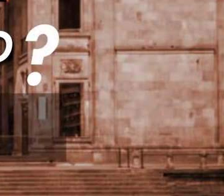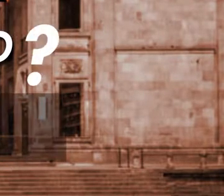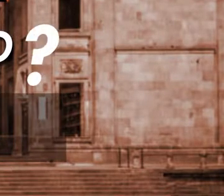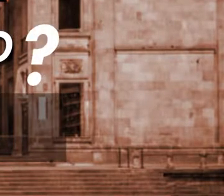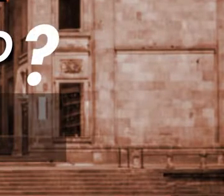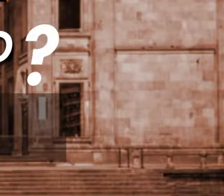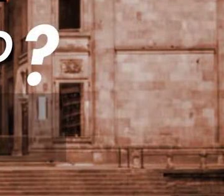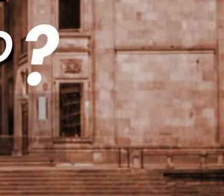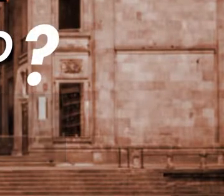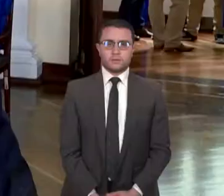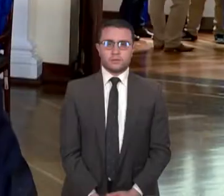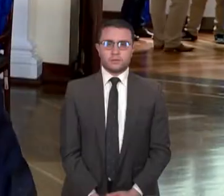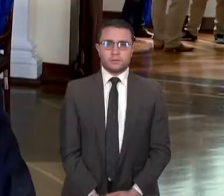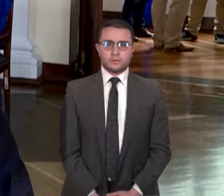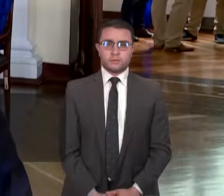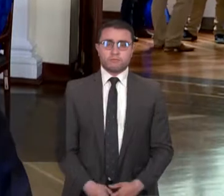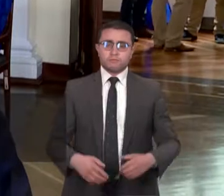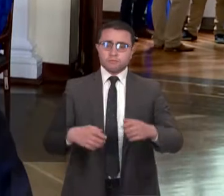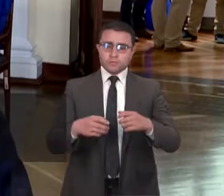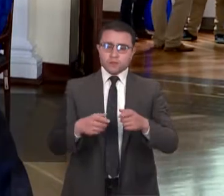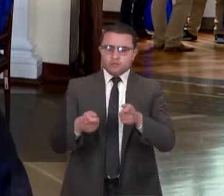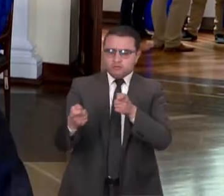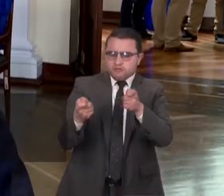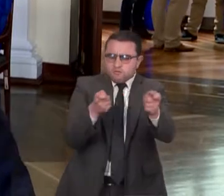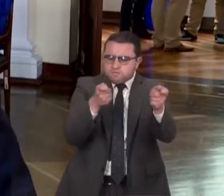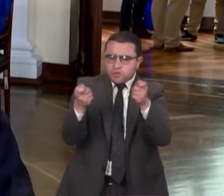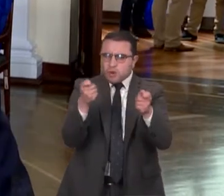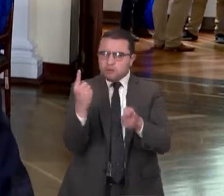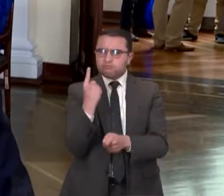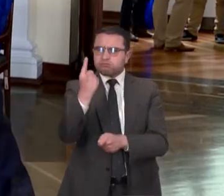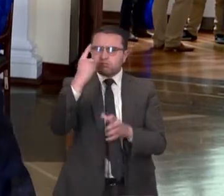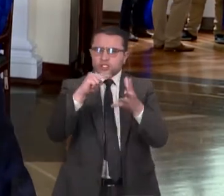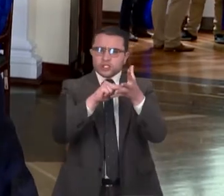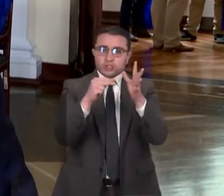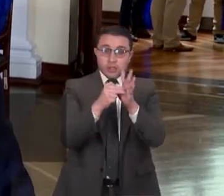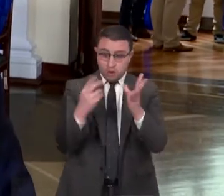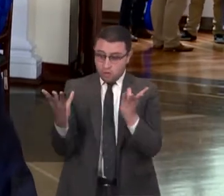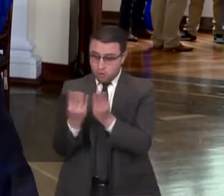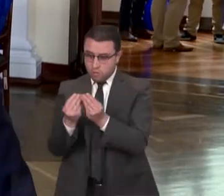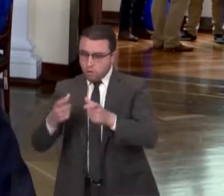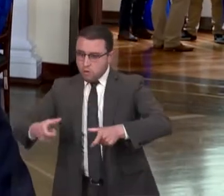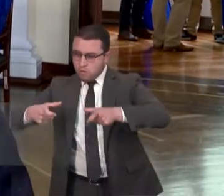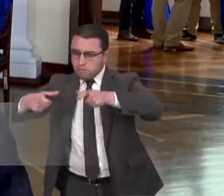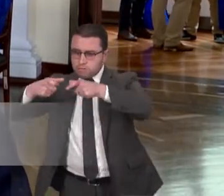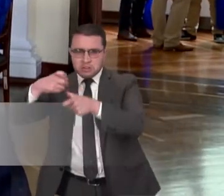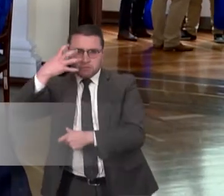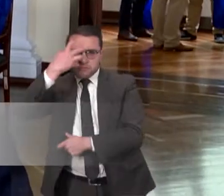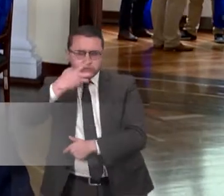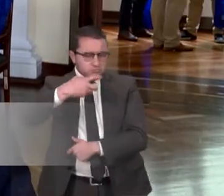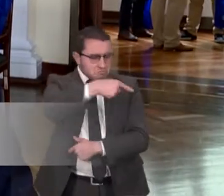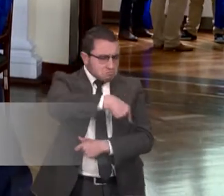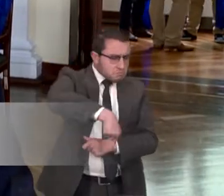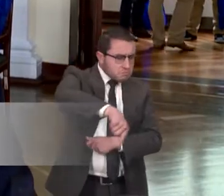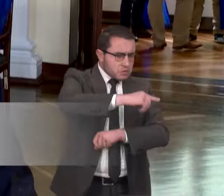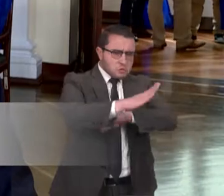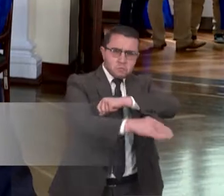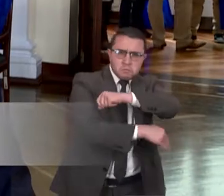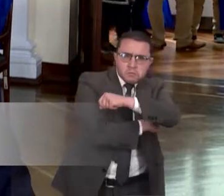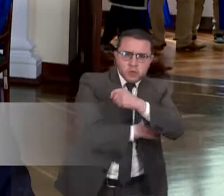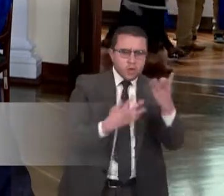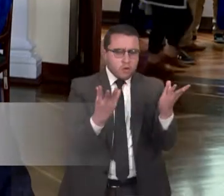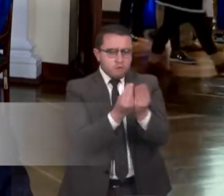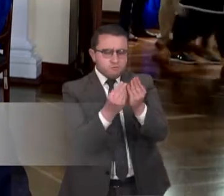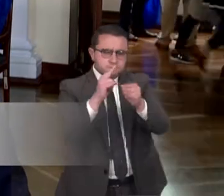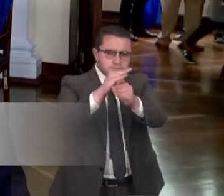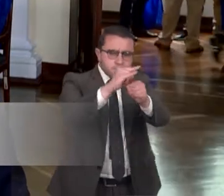este control político? El control político es un examen de la ejecutoria que los ministros o superintendentes,